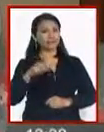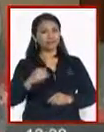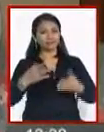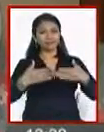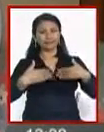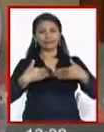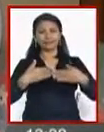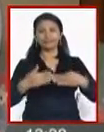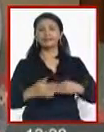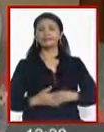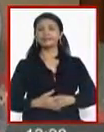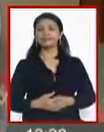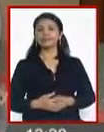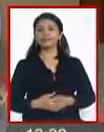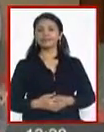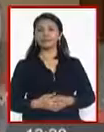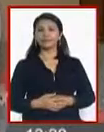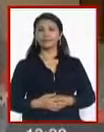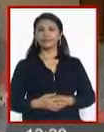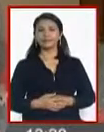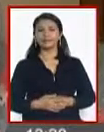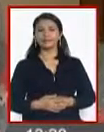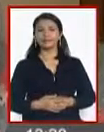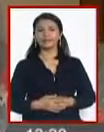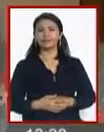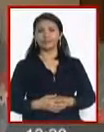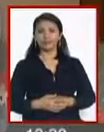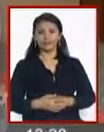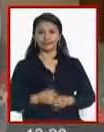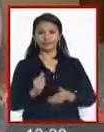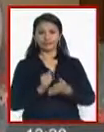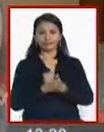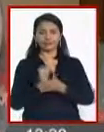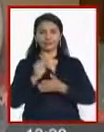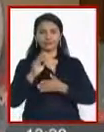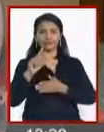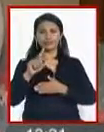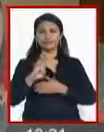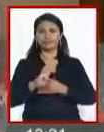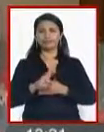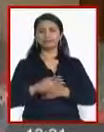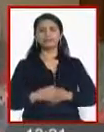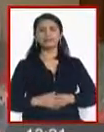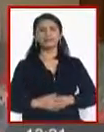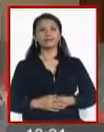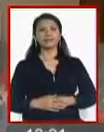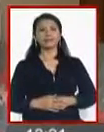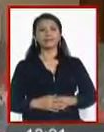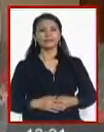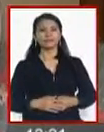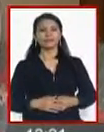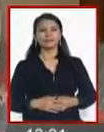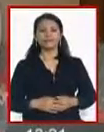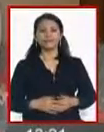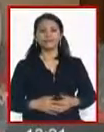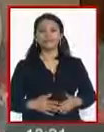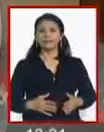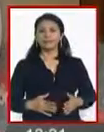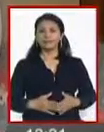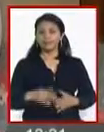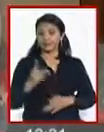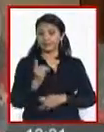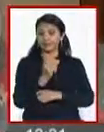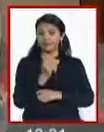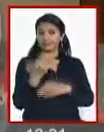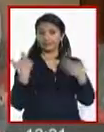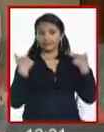Penamar y me voy el 20 de abril. ¿El 20 de abril te vas a Penamar? Sí. ¿Qué pensaste? ¿Vas a ganar la